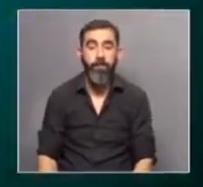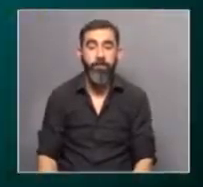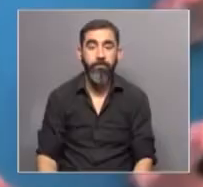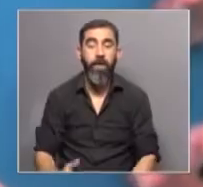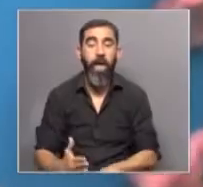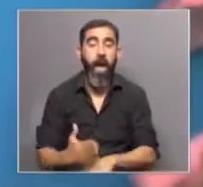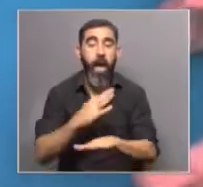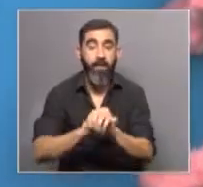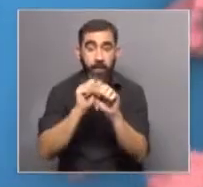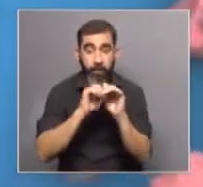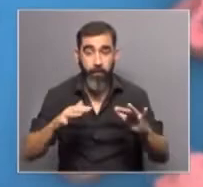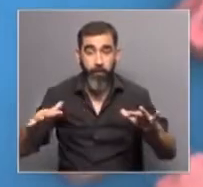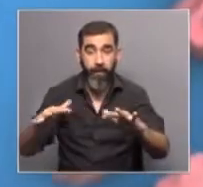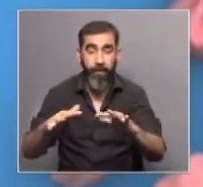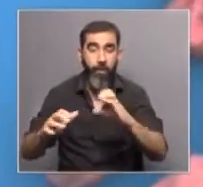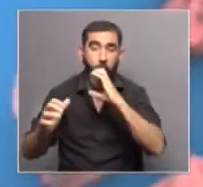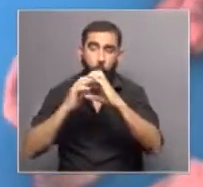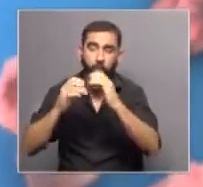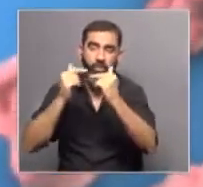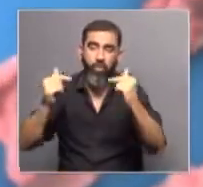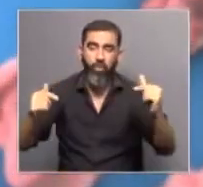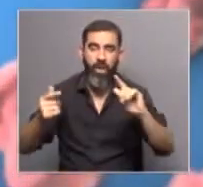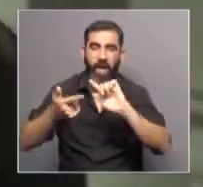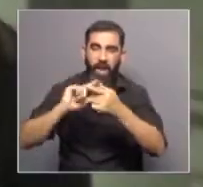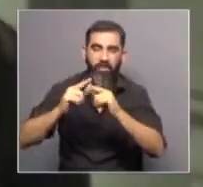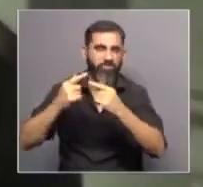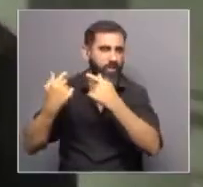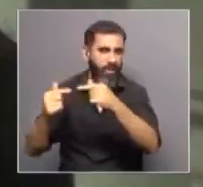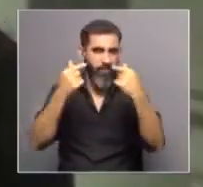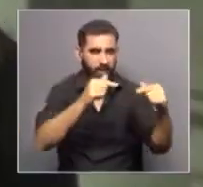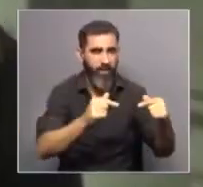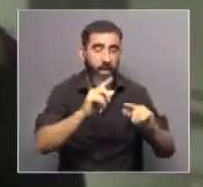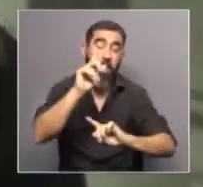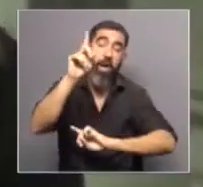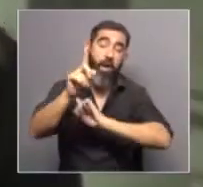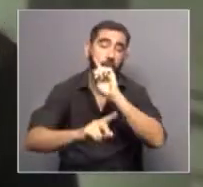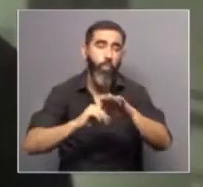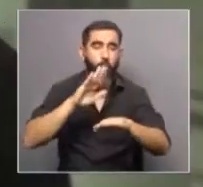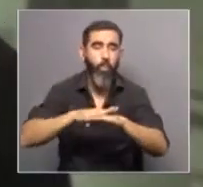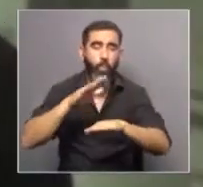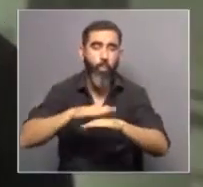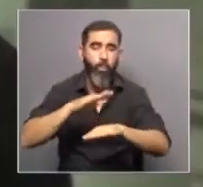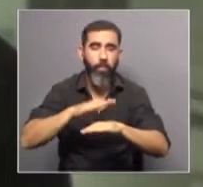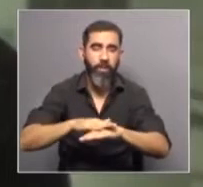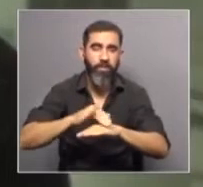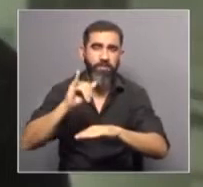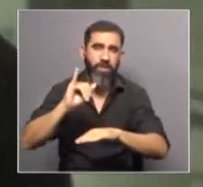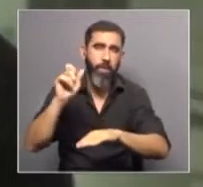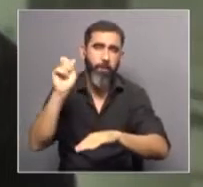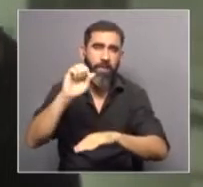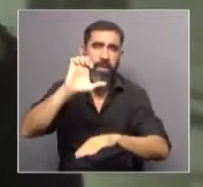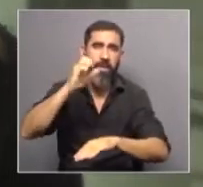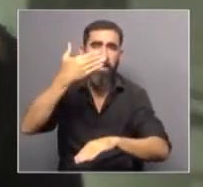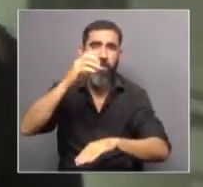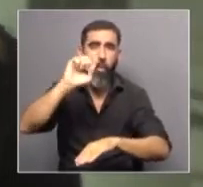Antes de la pandemia, la relación con los medios era bastante diferente. Tuvimos algún momento, sí, por ejemplo, con la emergencia de ébola en